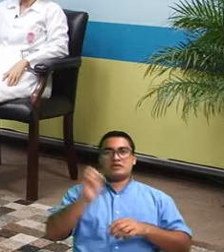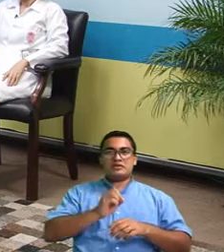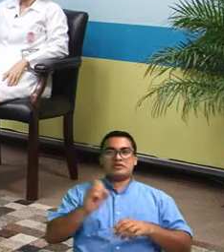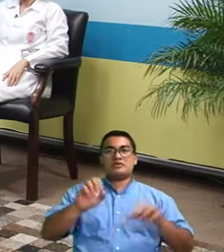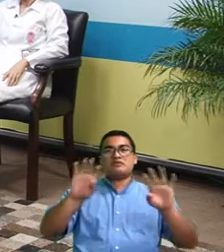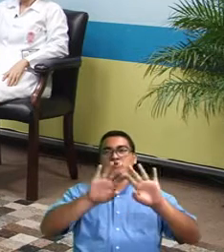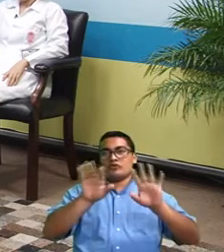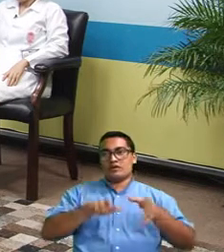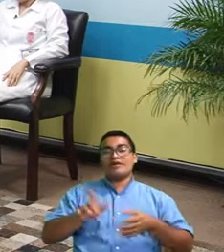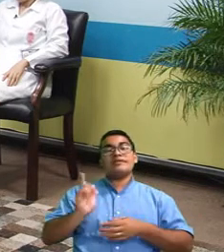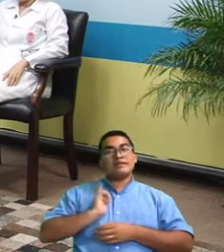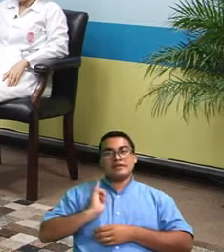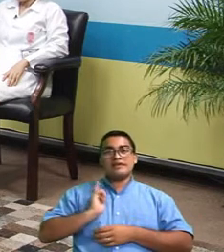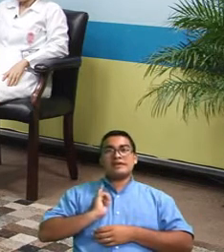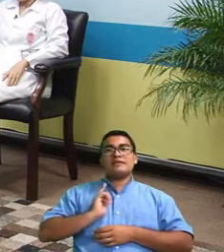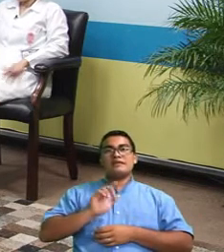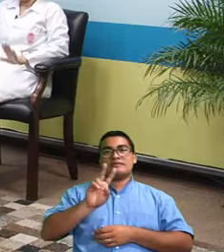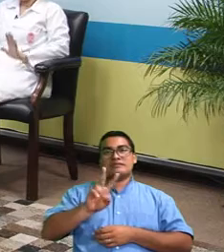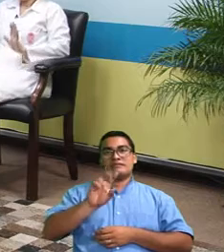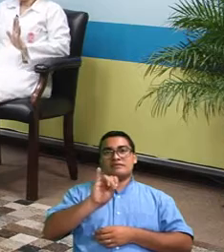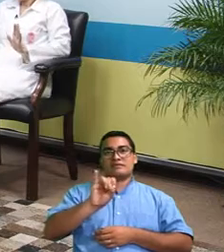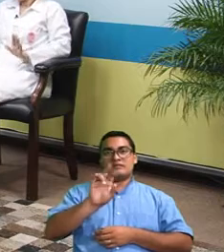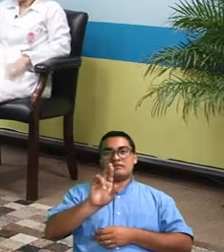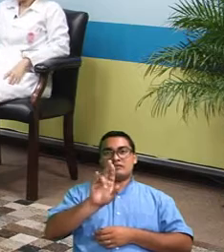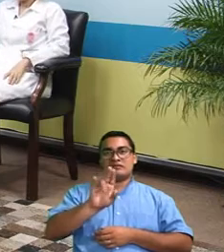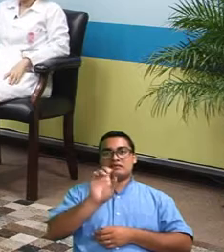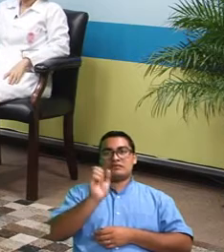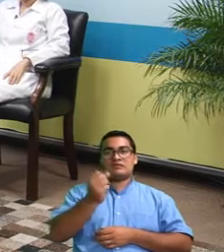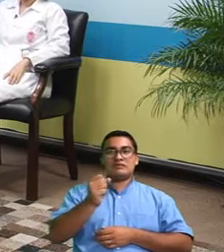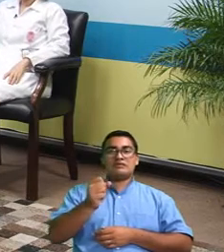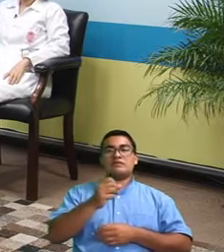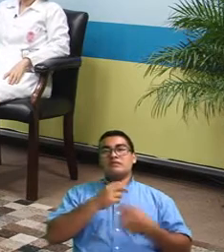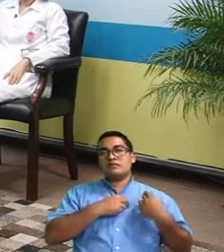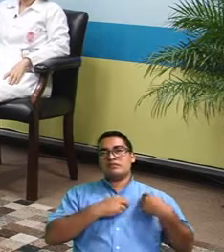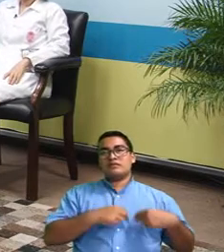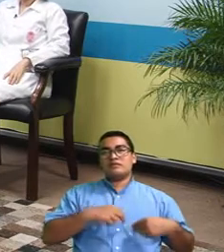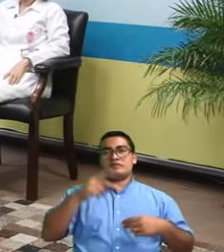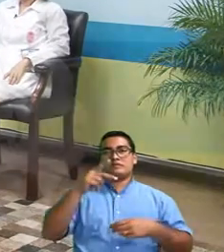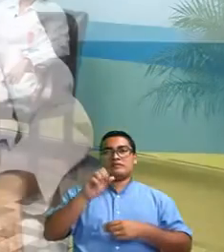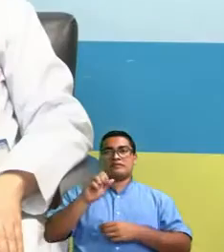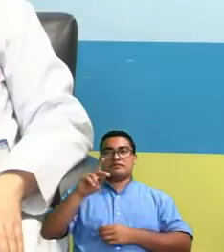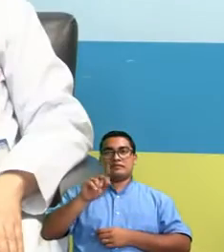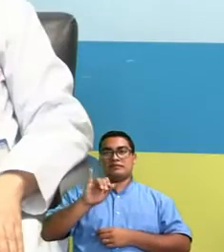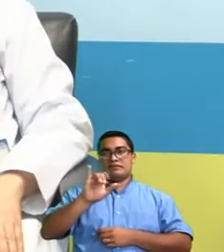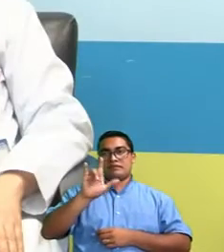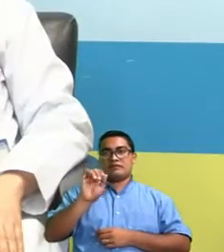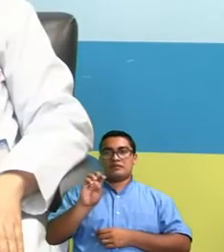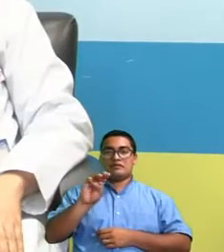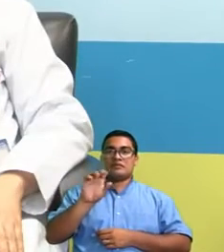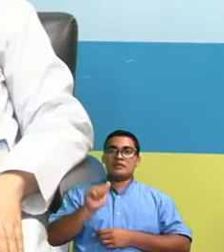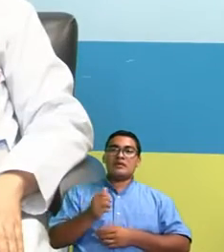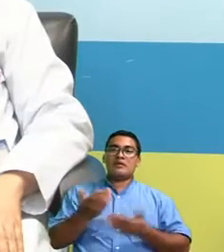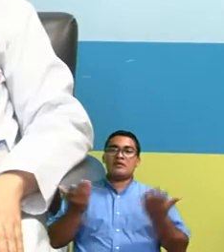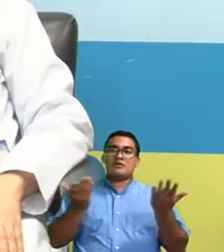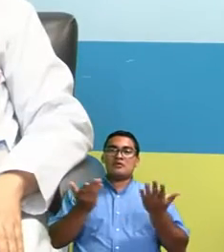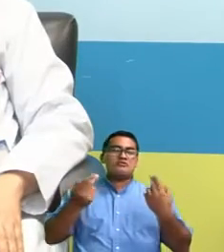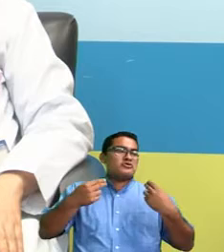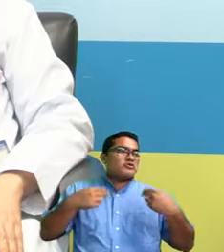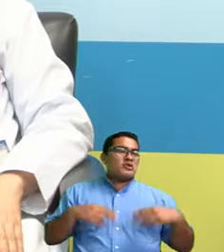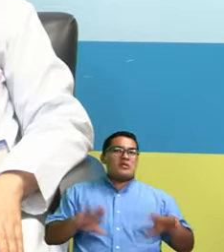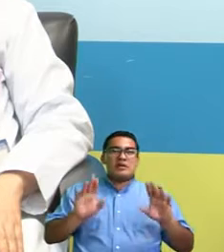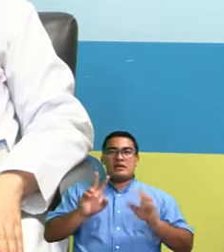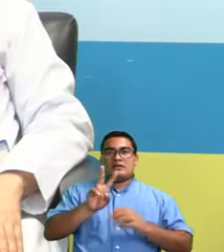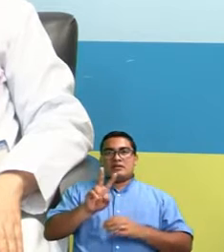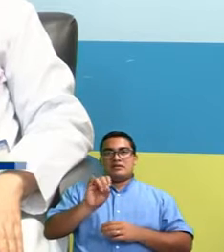mujeres tenemos el virus. Digo tenemos porque uno no sabe, ¿verdad? Se supone de que el virus es un virus muy común,